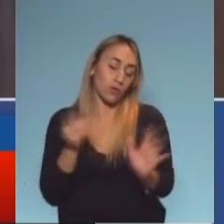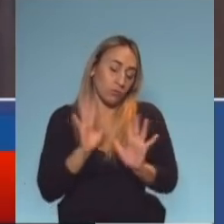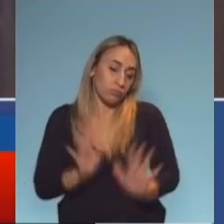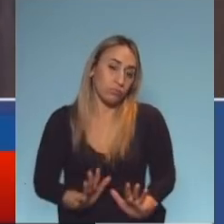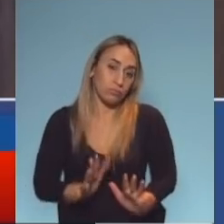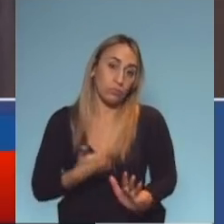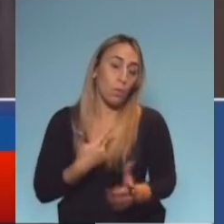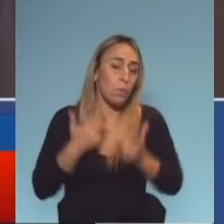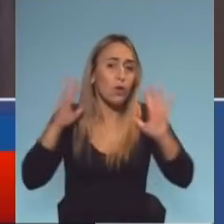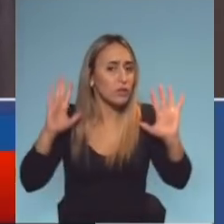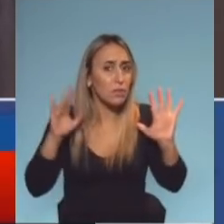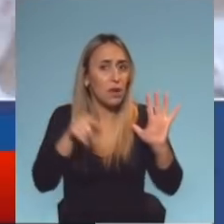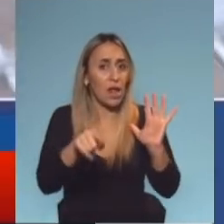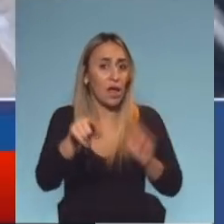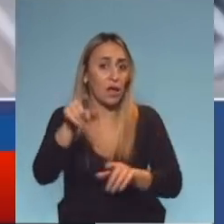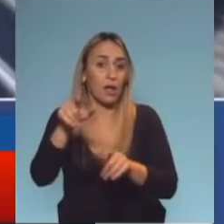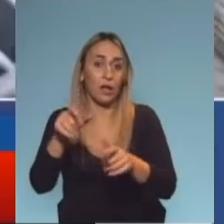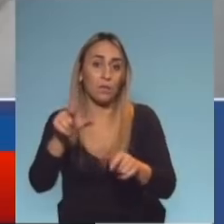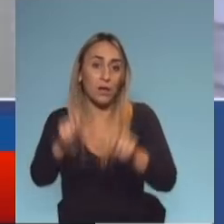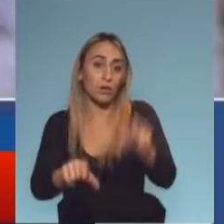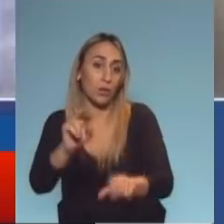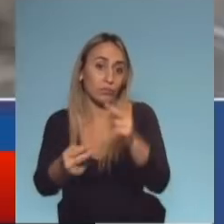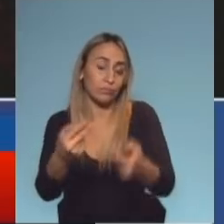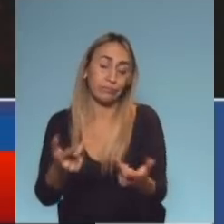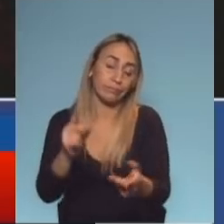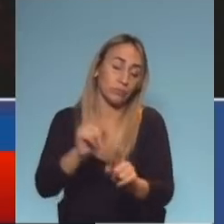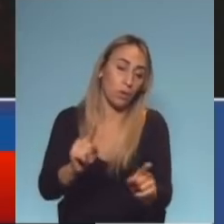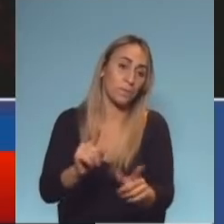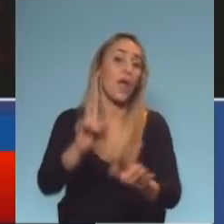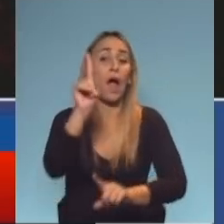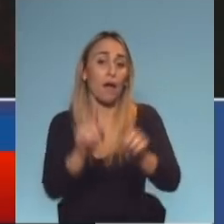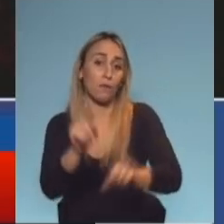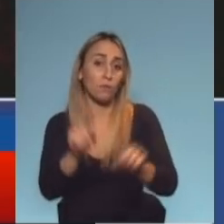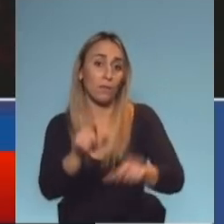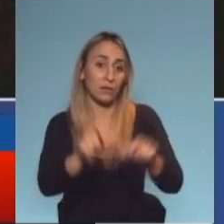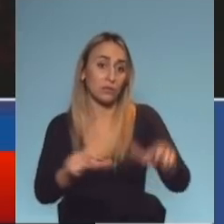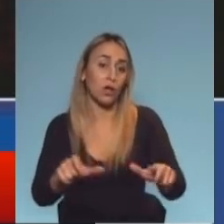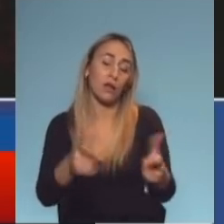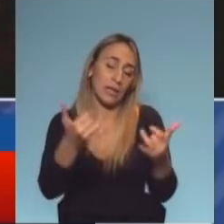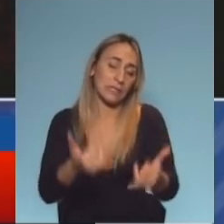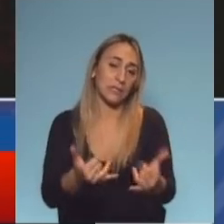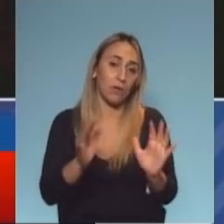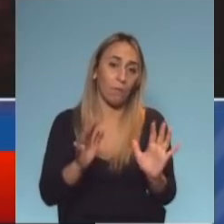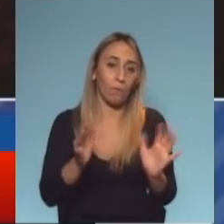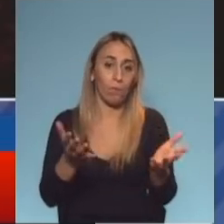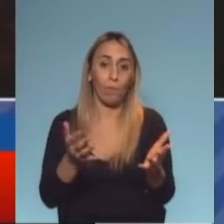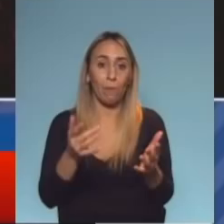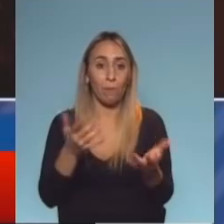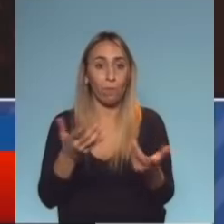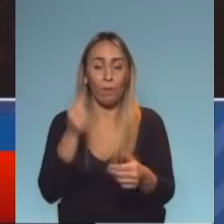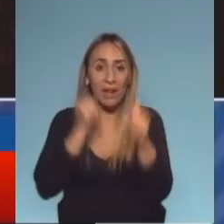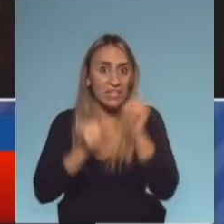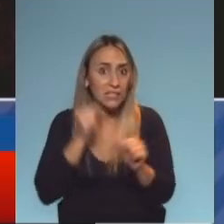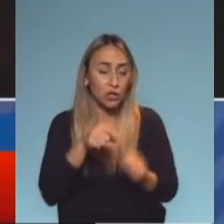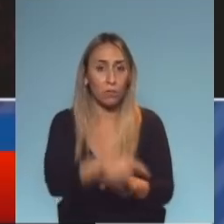lo que es posible para evitar civiles. Algunos de los civiles que estaban heridos fueron heridos de los cohetes del Hamas